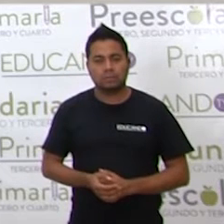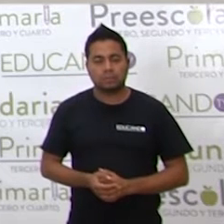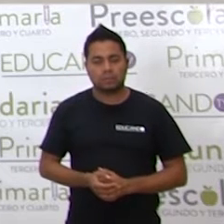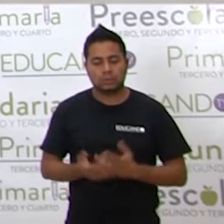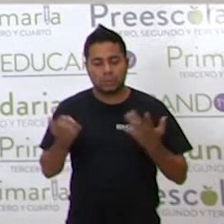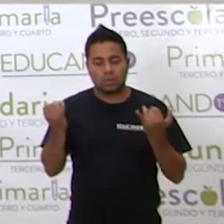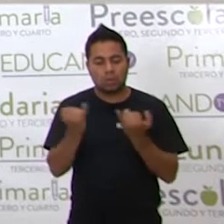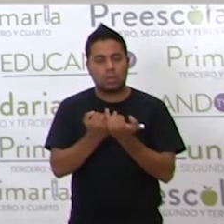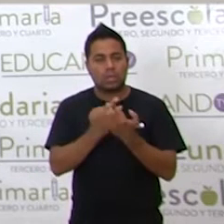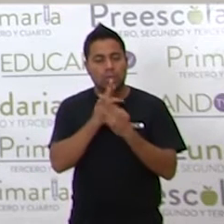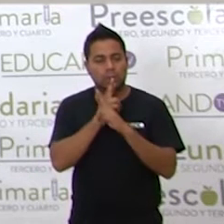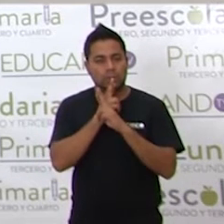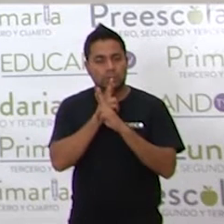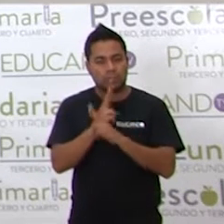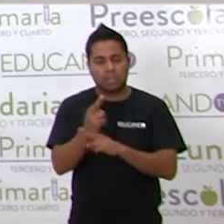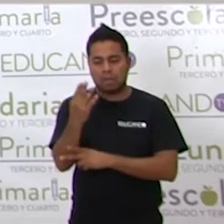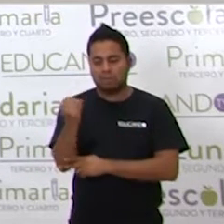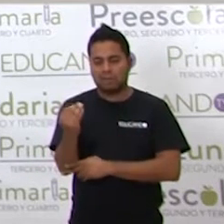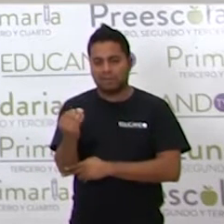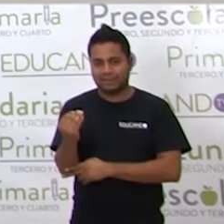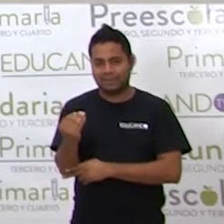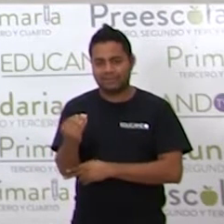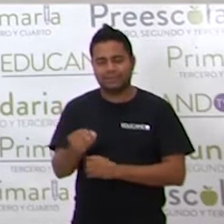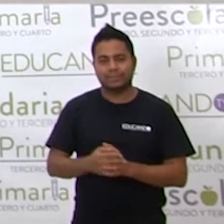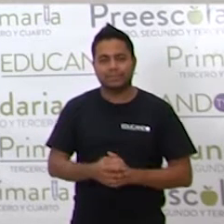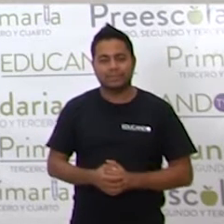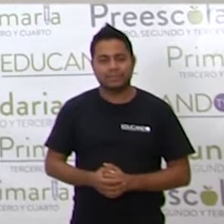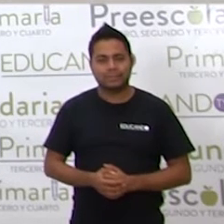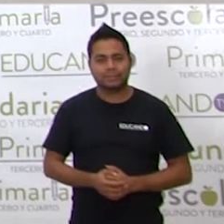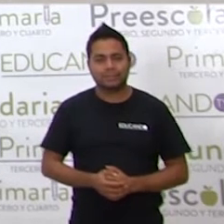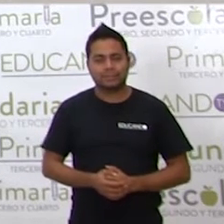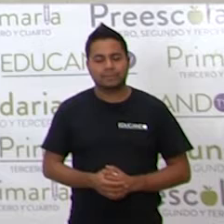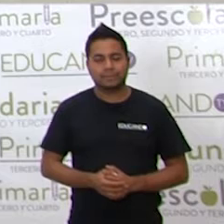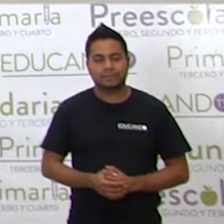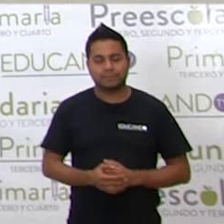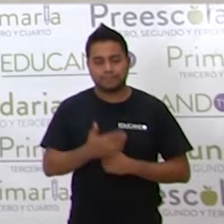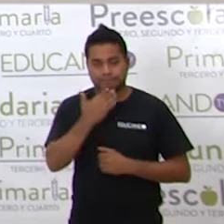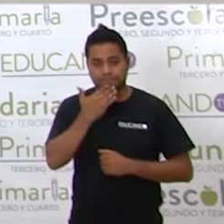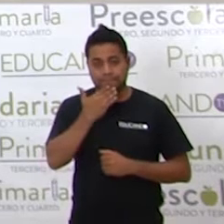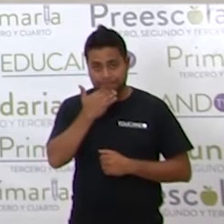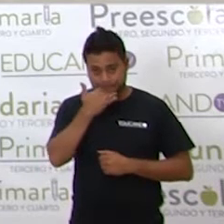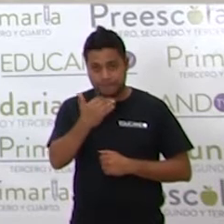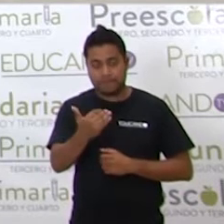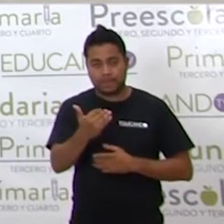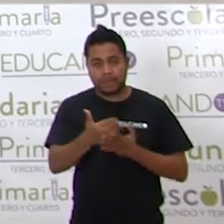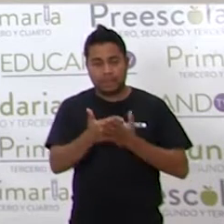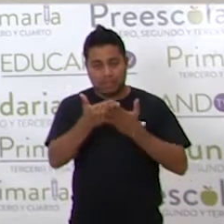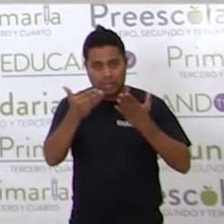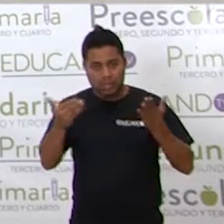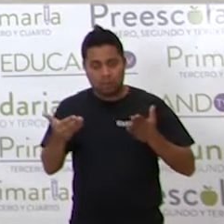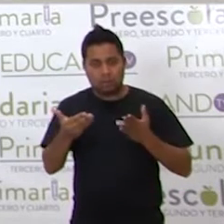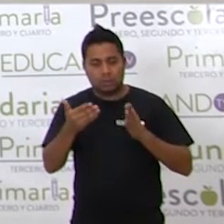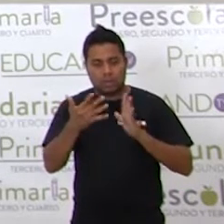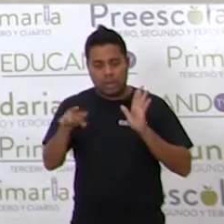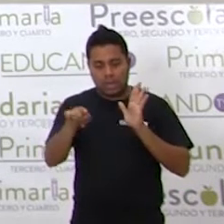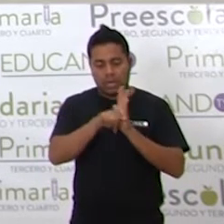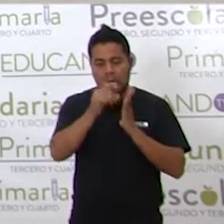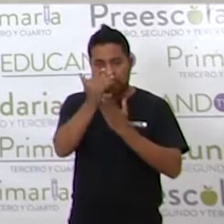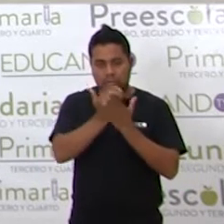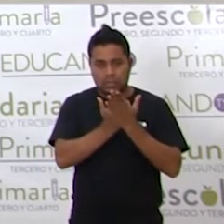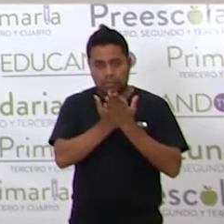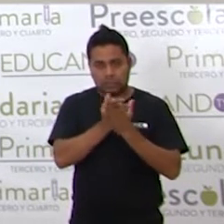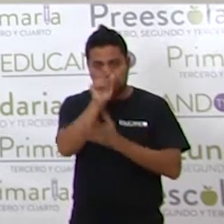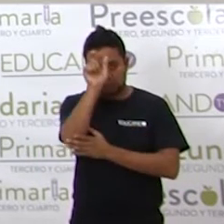van a quedar 9. Bien, ahora vámonos, ya restamos las